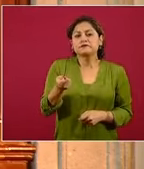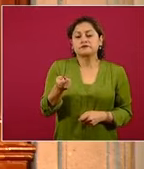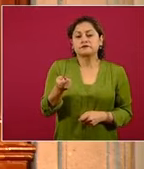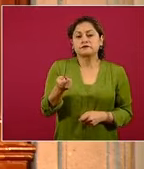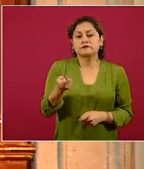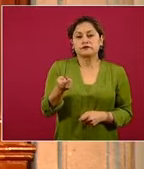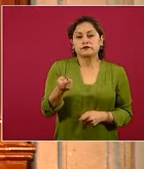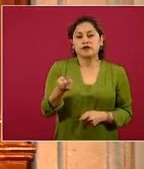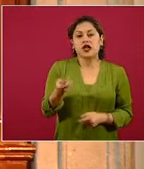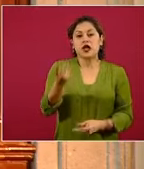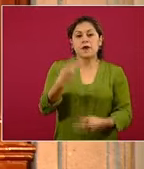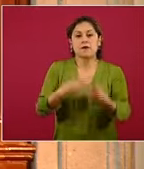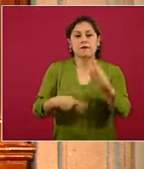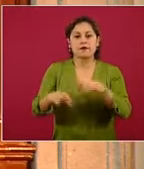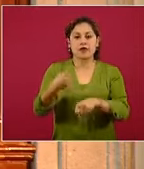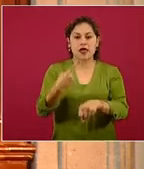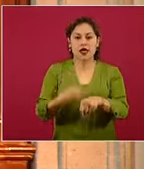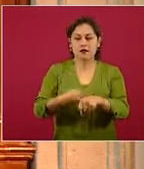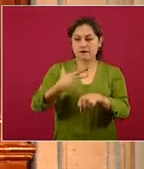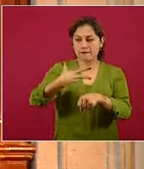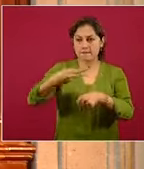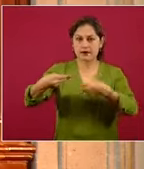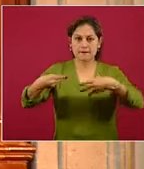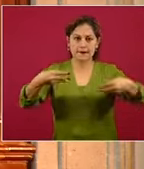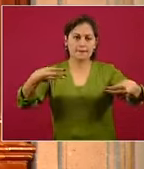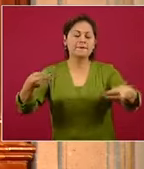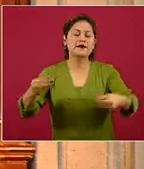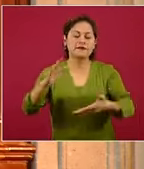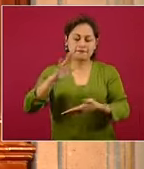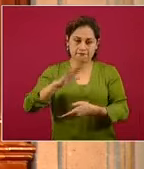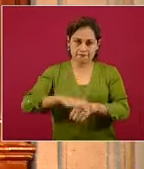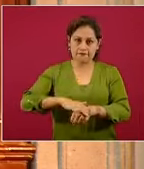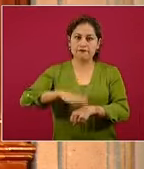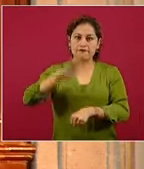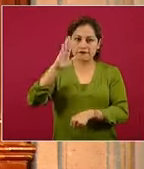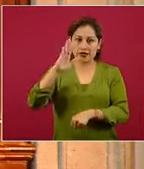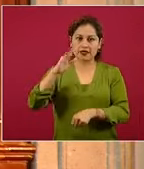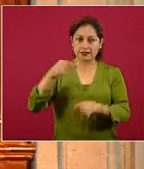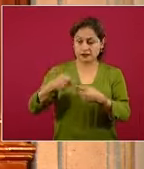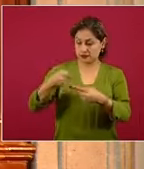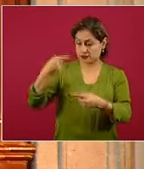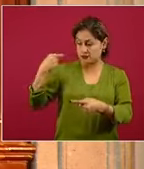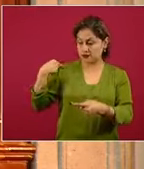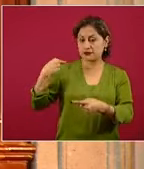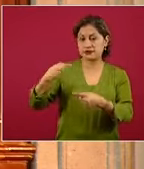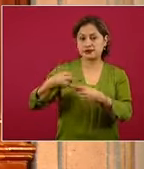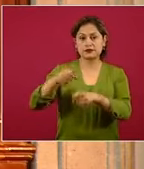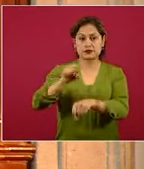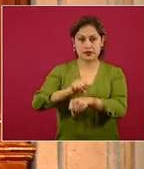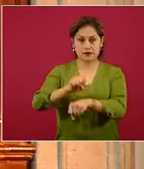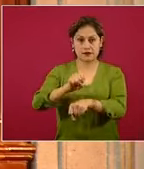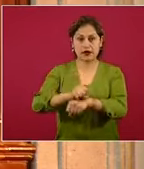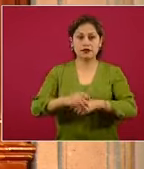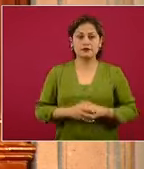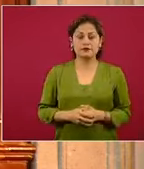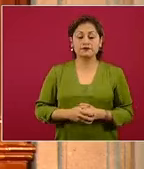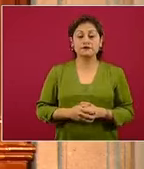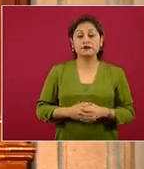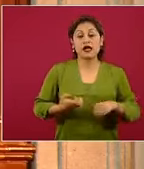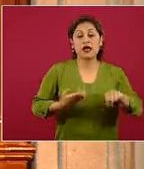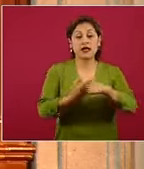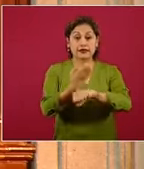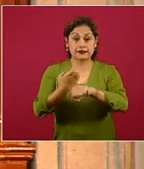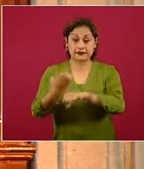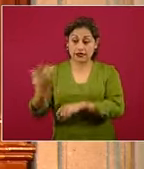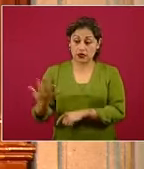que ha habido de la transmisión y de la epidemia en sí en el país en las últimas semanas. Solamente 5 entidades estarían